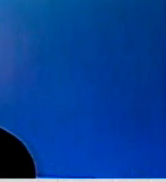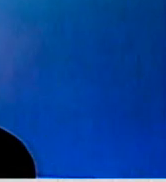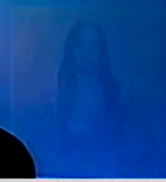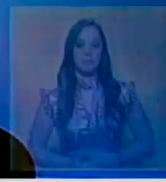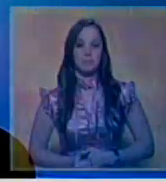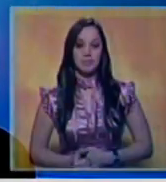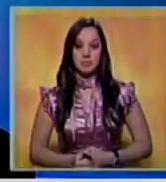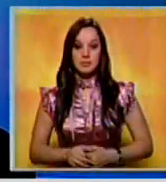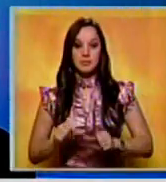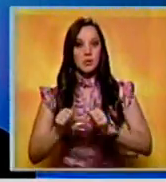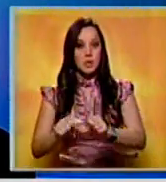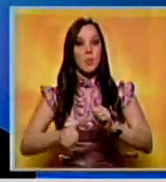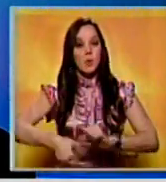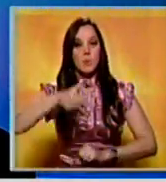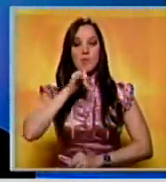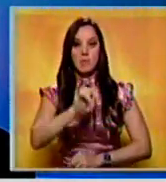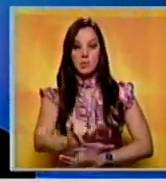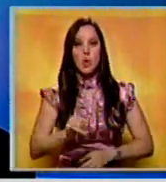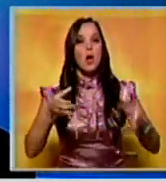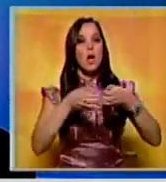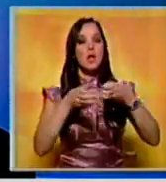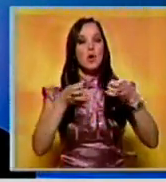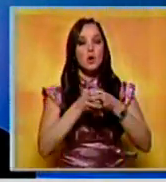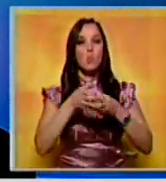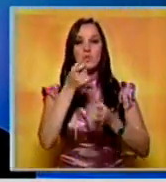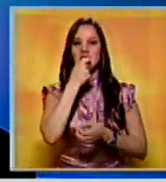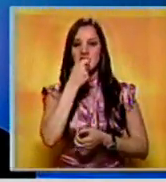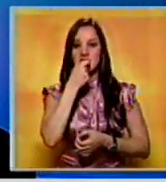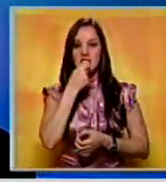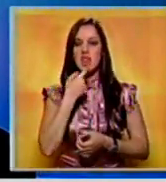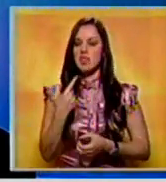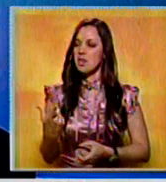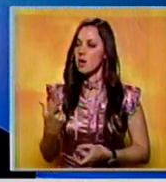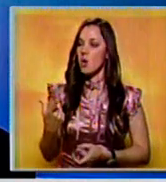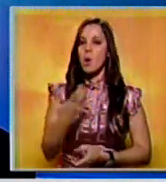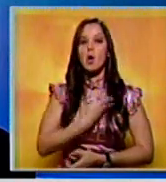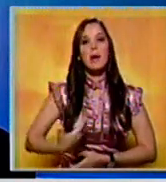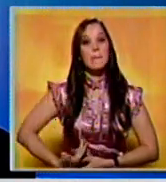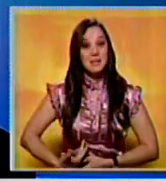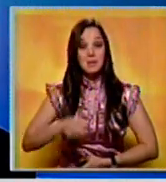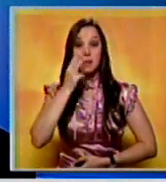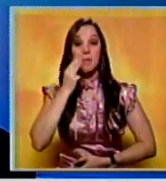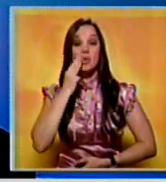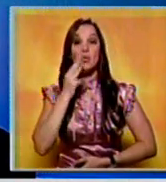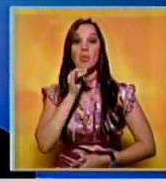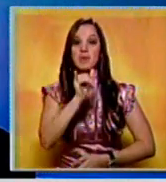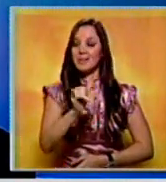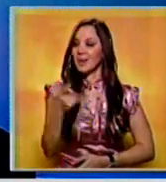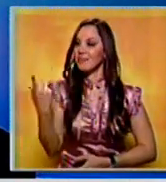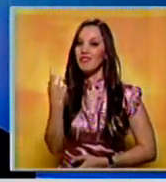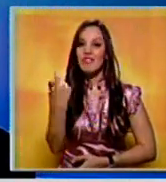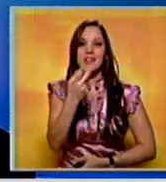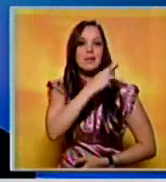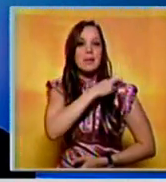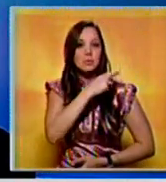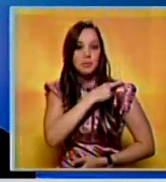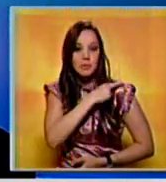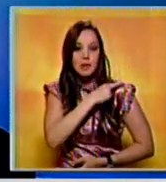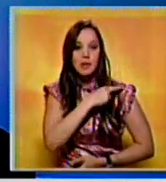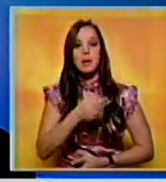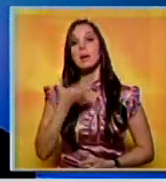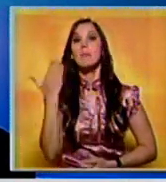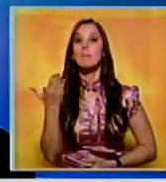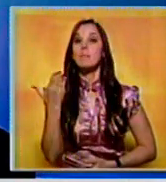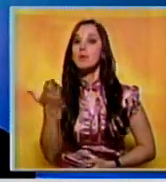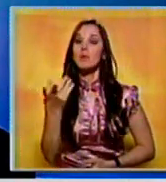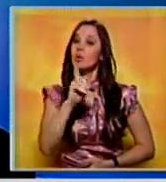Continuamos con más. El partido COPEI calificó de irresponsable el discurso de ayer del presidente de la República, Nicolás Maduro, a quien le pidió que no